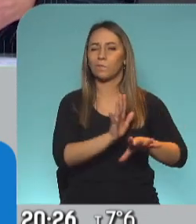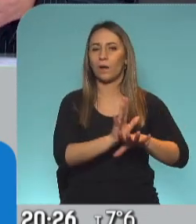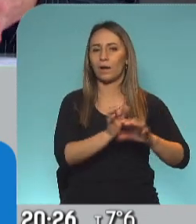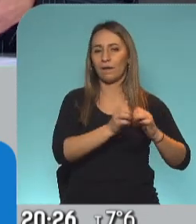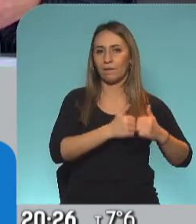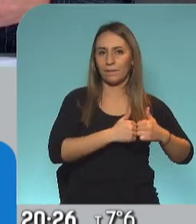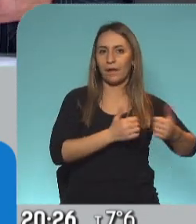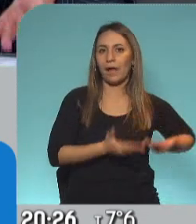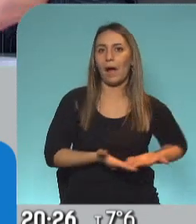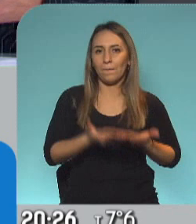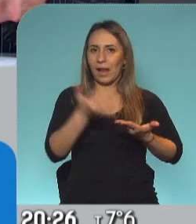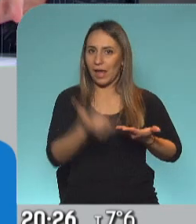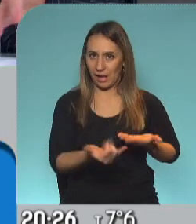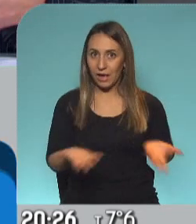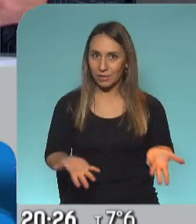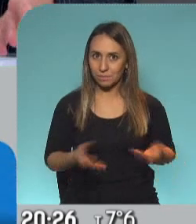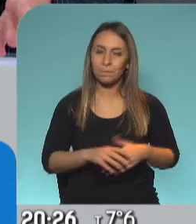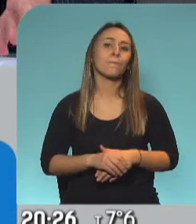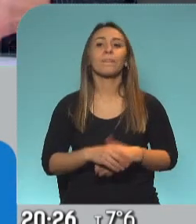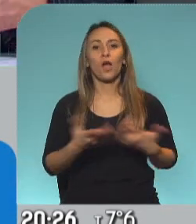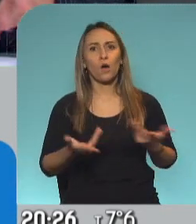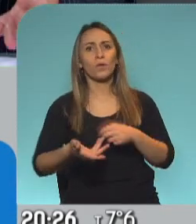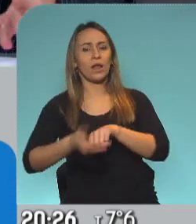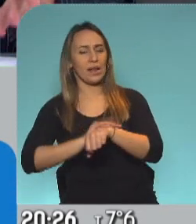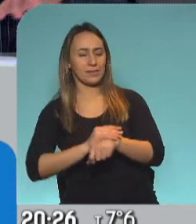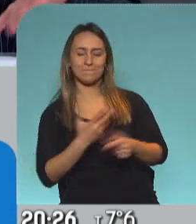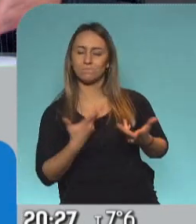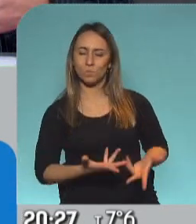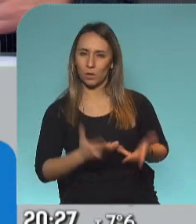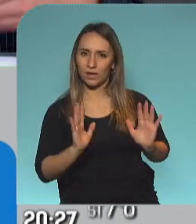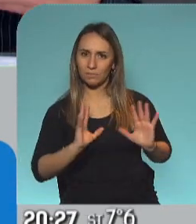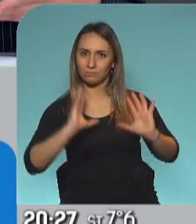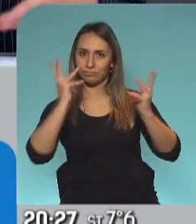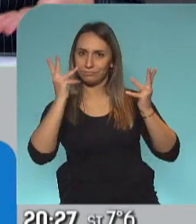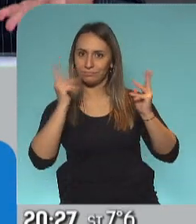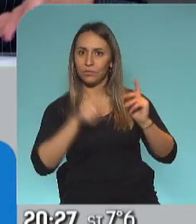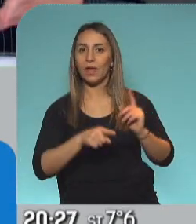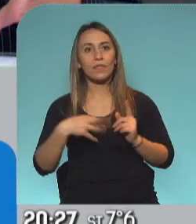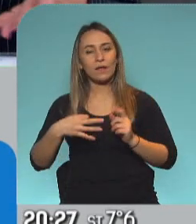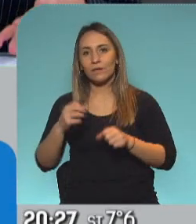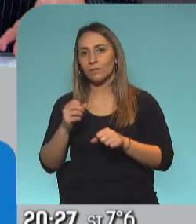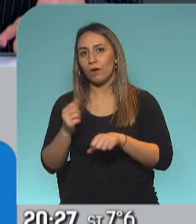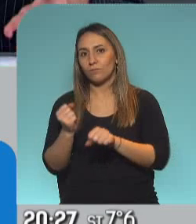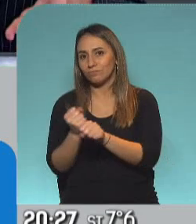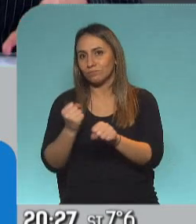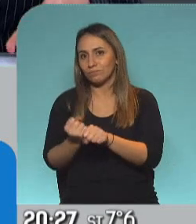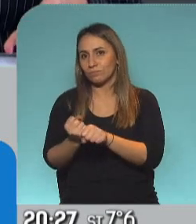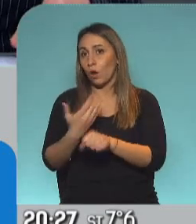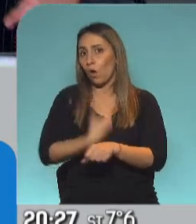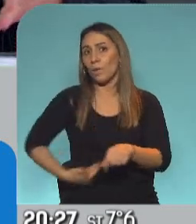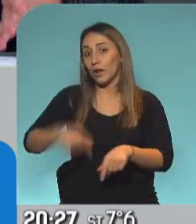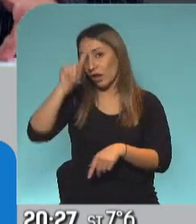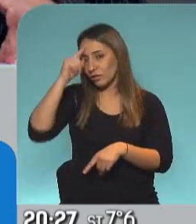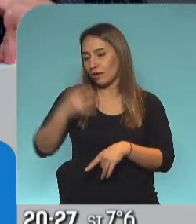del gobierno, te diría, molestó obviamente a Larreta, a Horacio Rodríguez Larreta, que tiene que estar constantemente trabajando con el gobierno